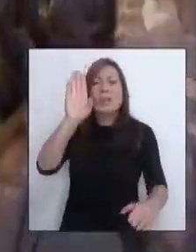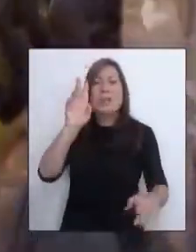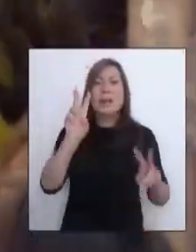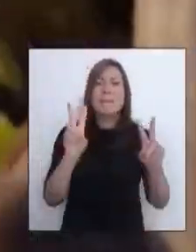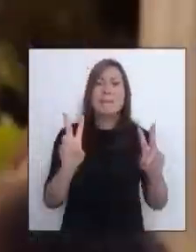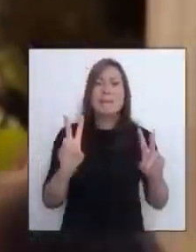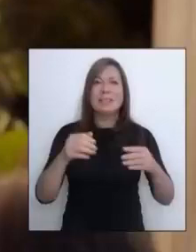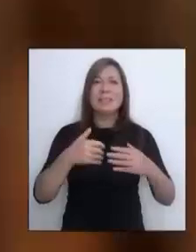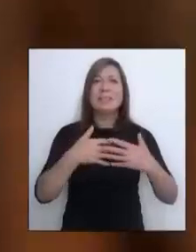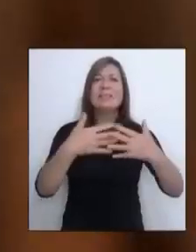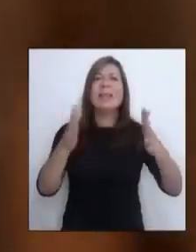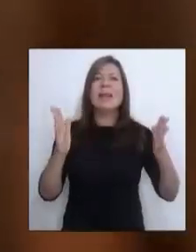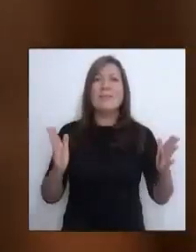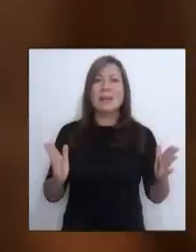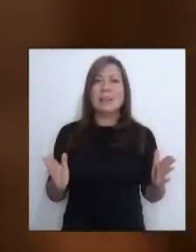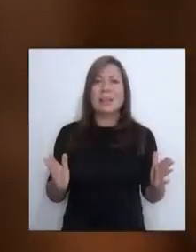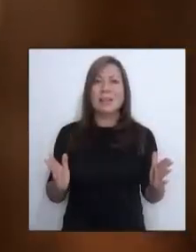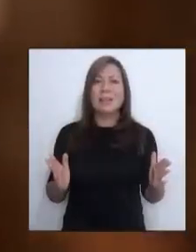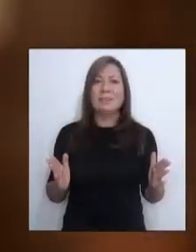y la libertad.